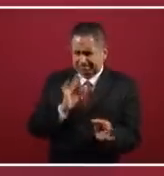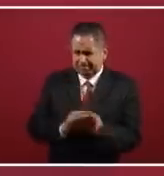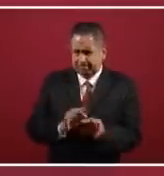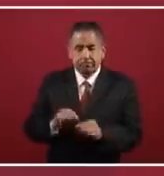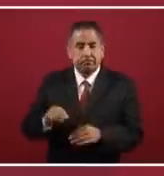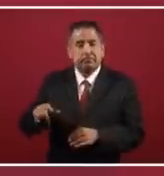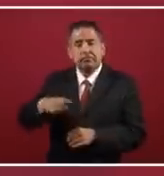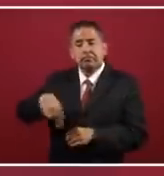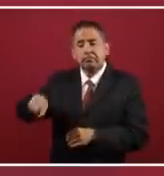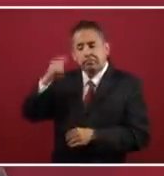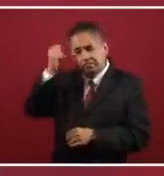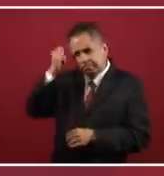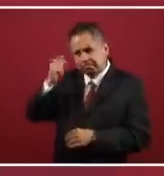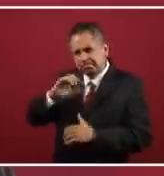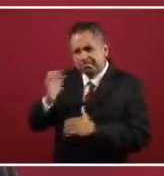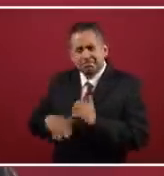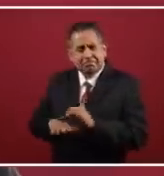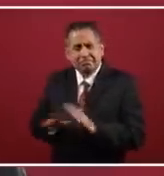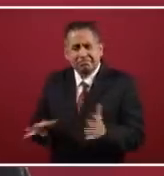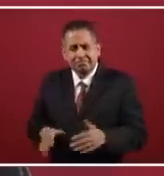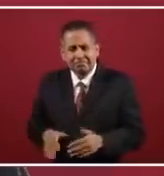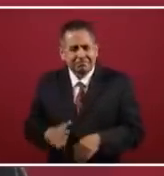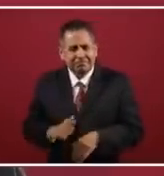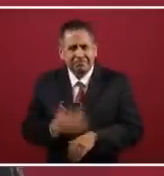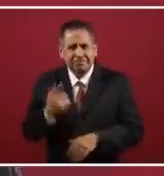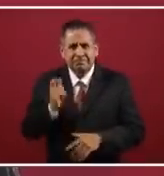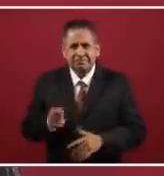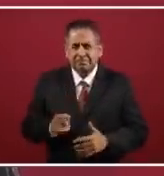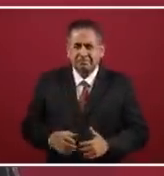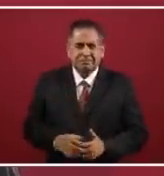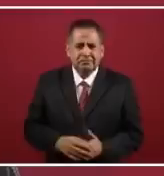Texcoco. ¿Por qué